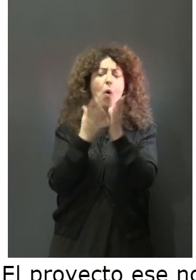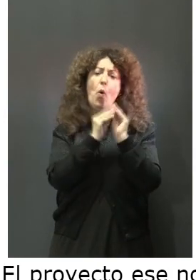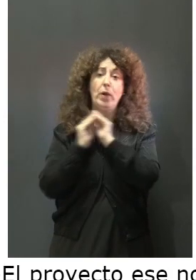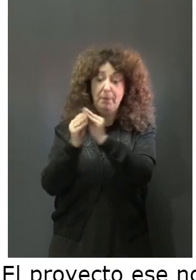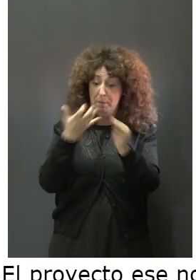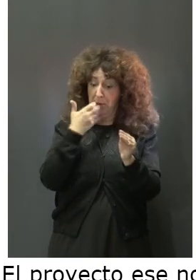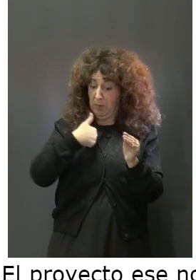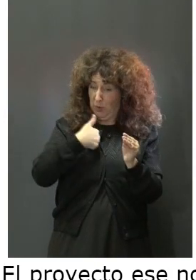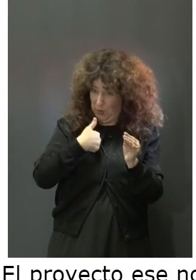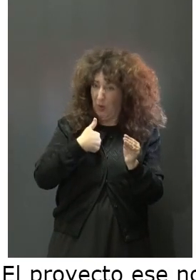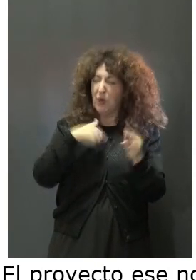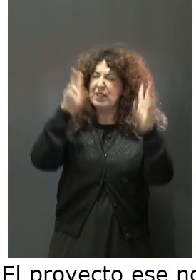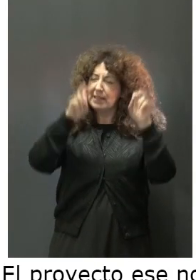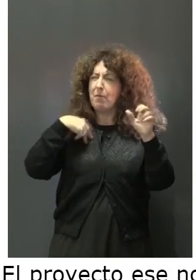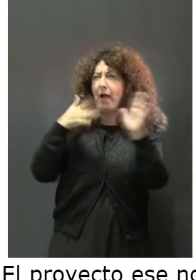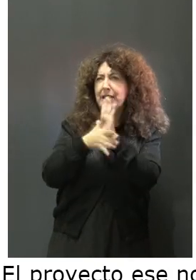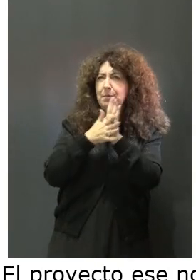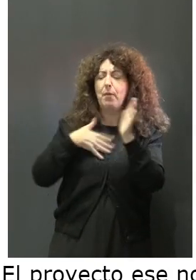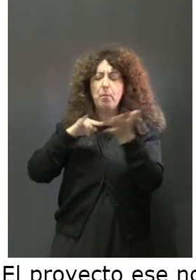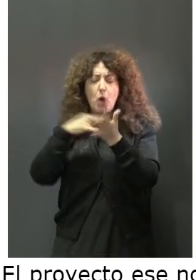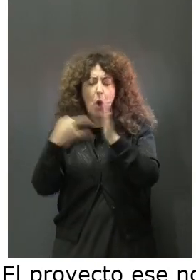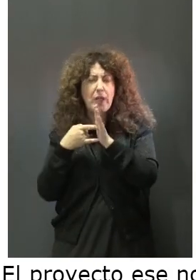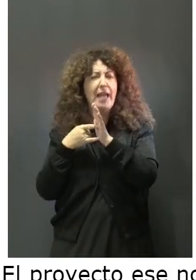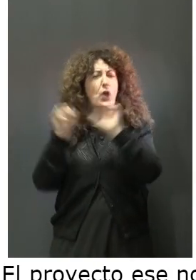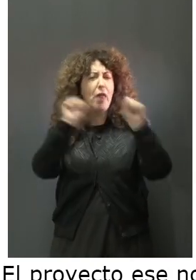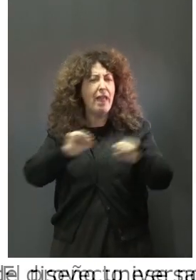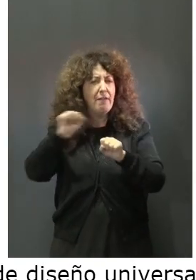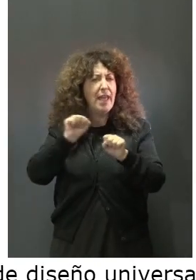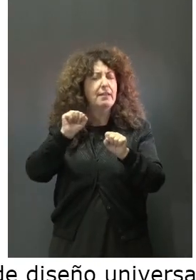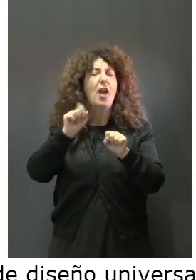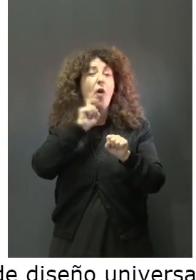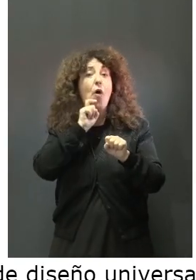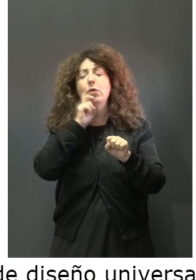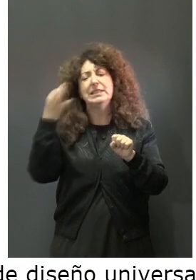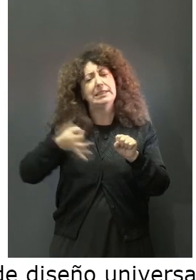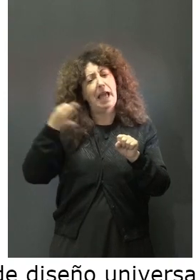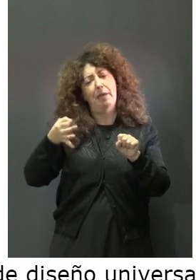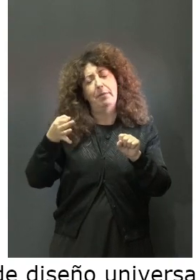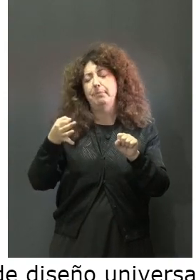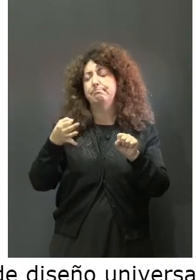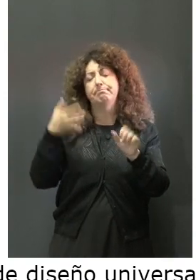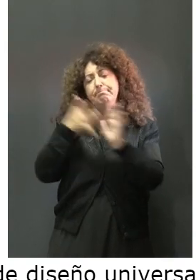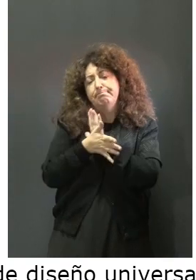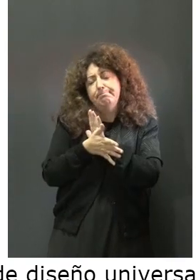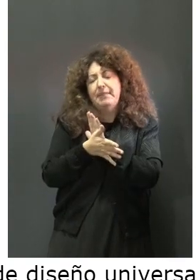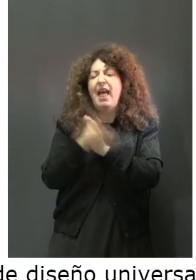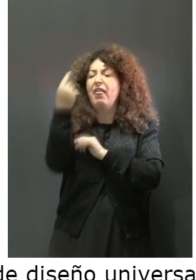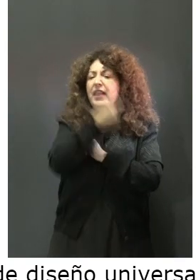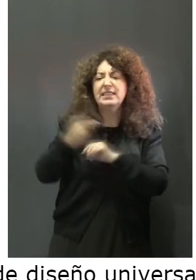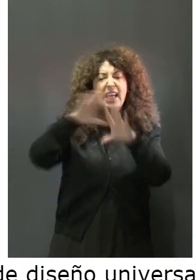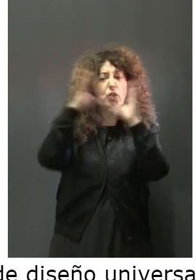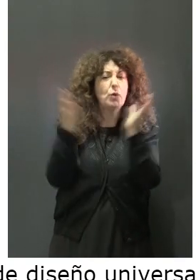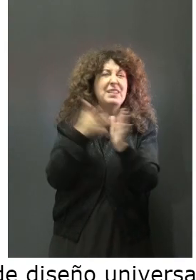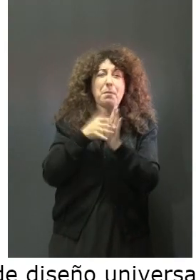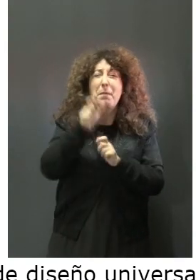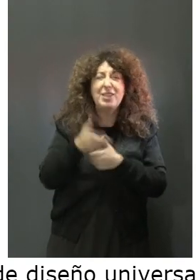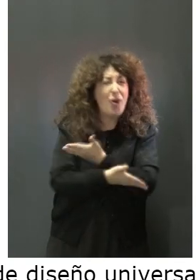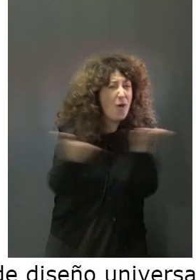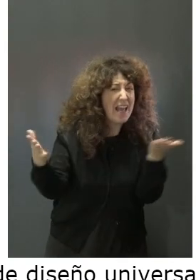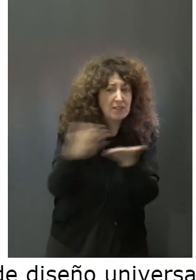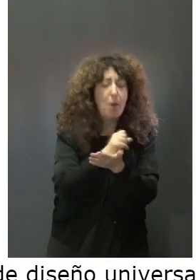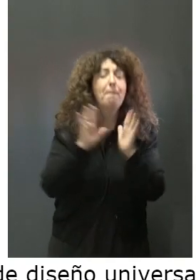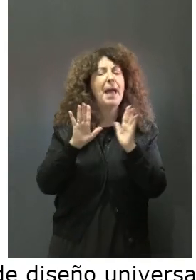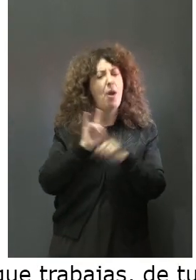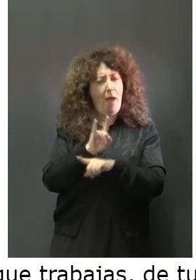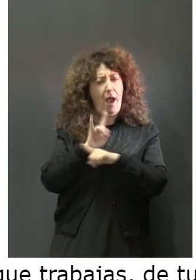cuando quieras defender de lo que trabajas, de tu proyecto, hablas de un diseño universal. Para todas las personas, para todos. Pero luego hay un engaño,